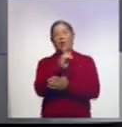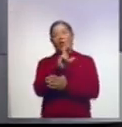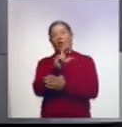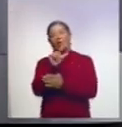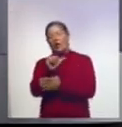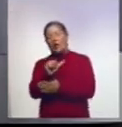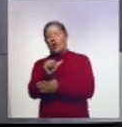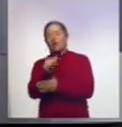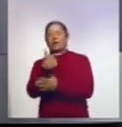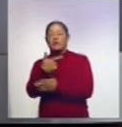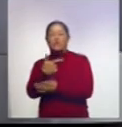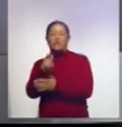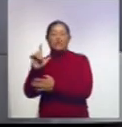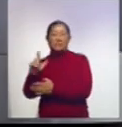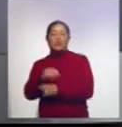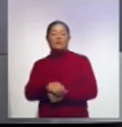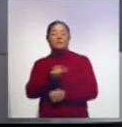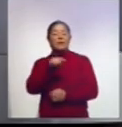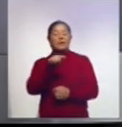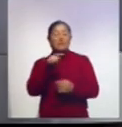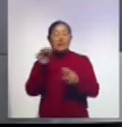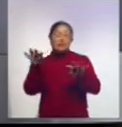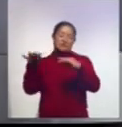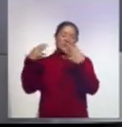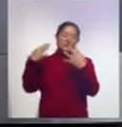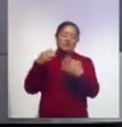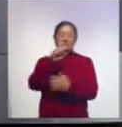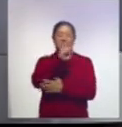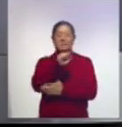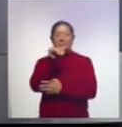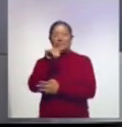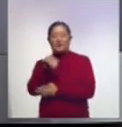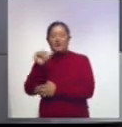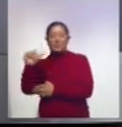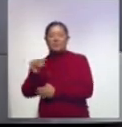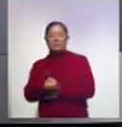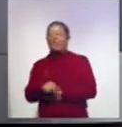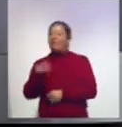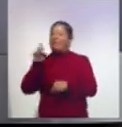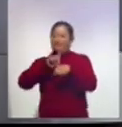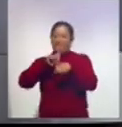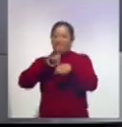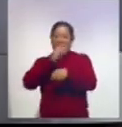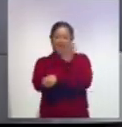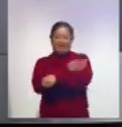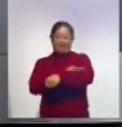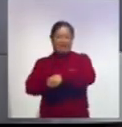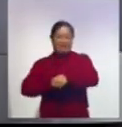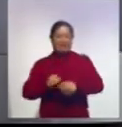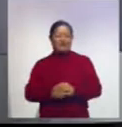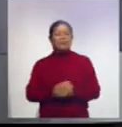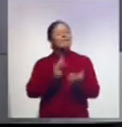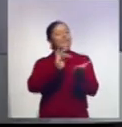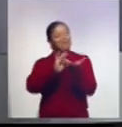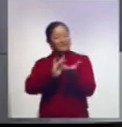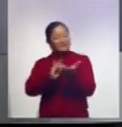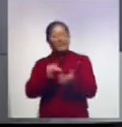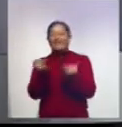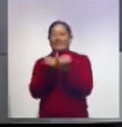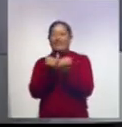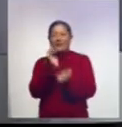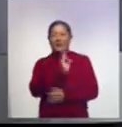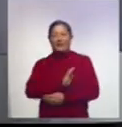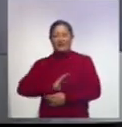Lira. Ellas nos ven en Santa María, Cuitlapilco, todas las tardes. Muchísimas gracias. Y también una